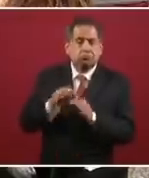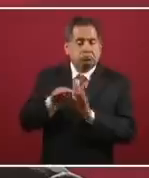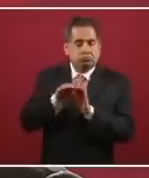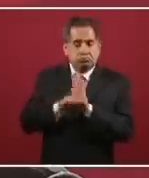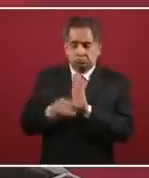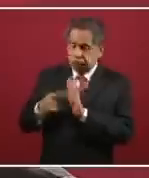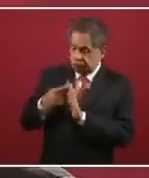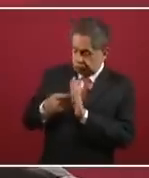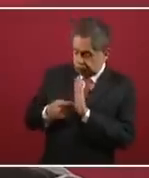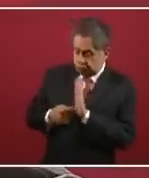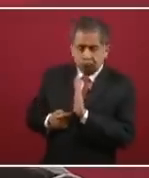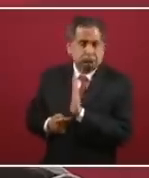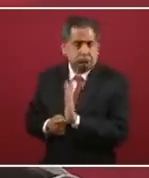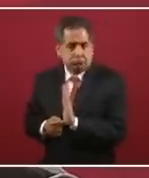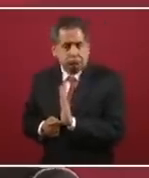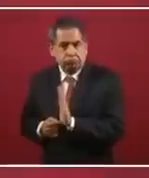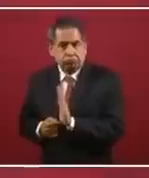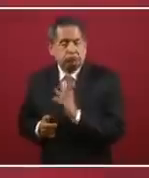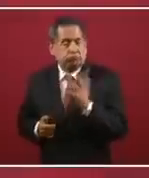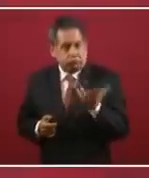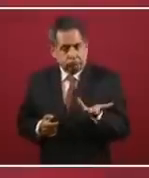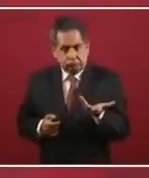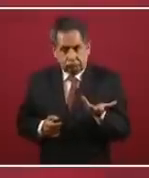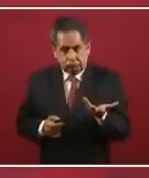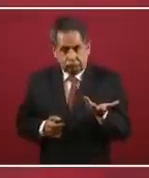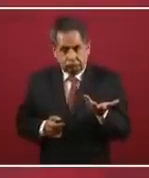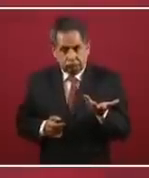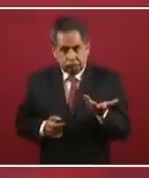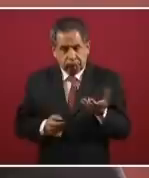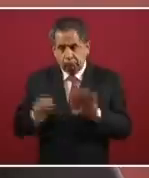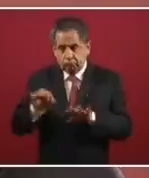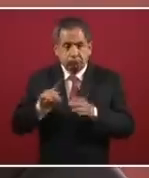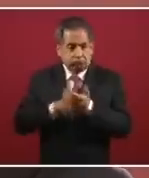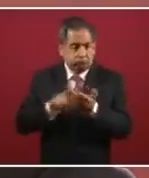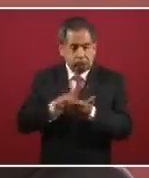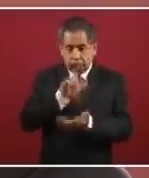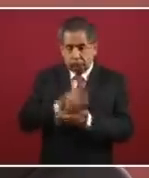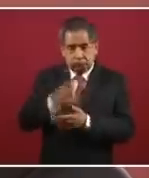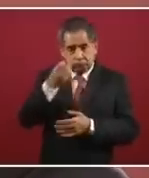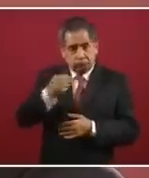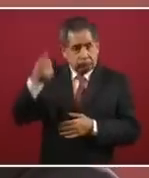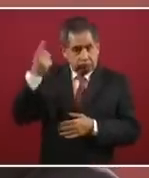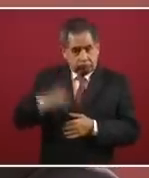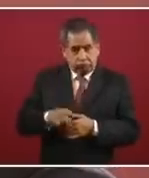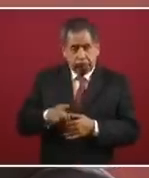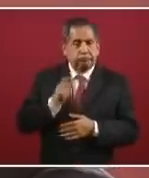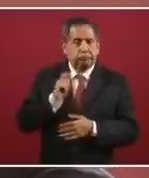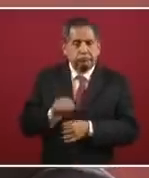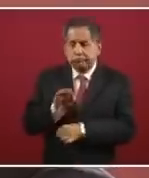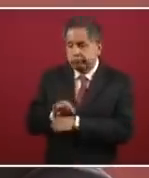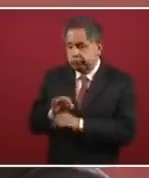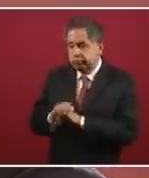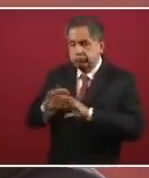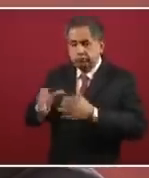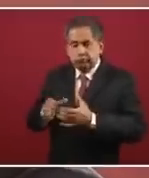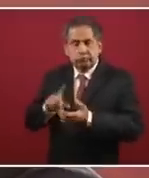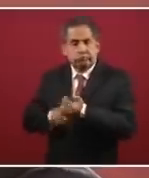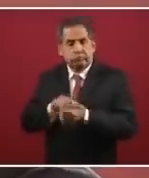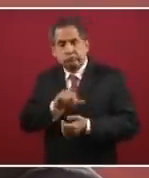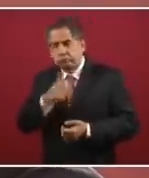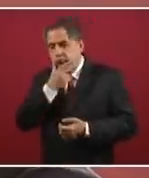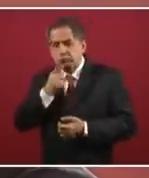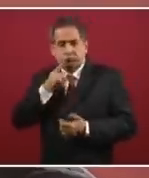inclusive iría en contra no solo de lo que es hoy lo que la ley nos ordena, sino de la protección de las y los